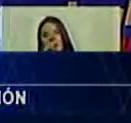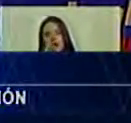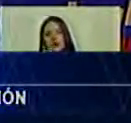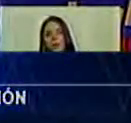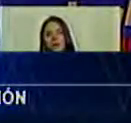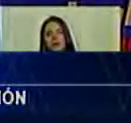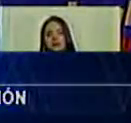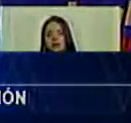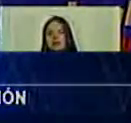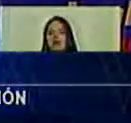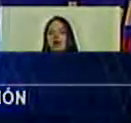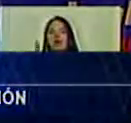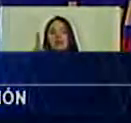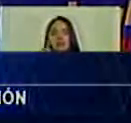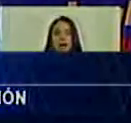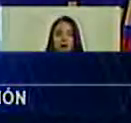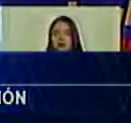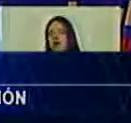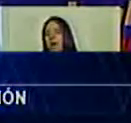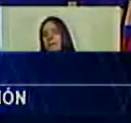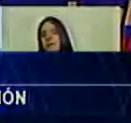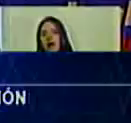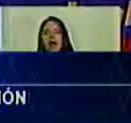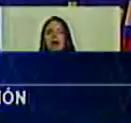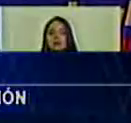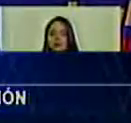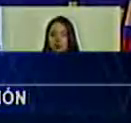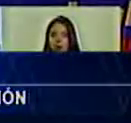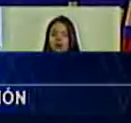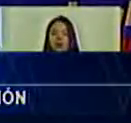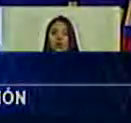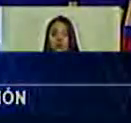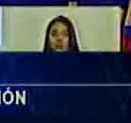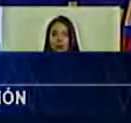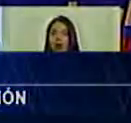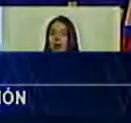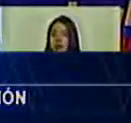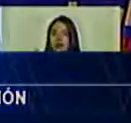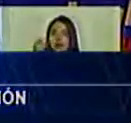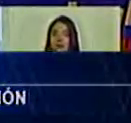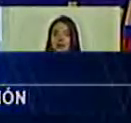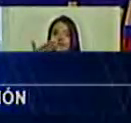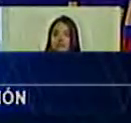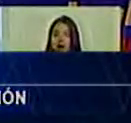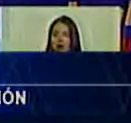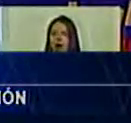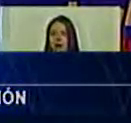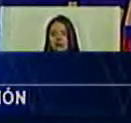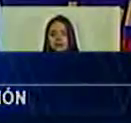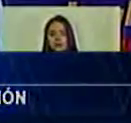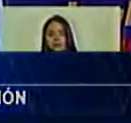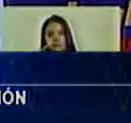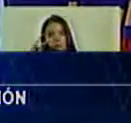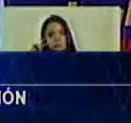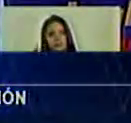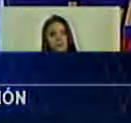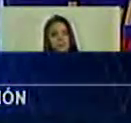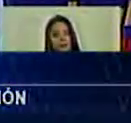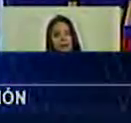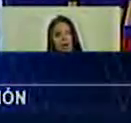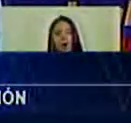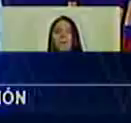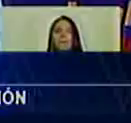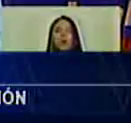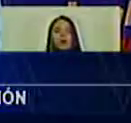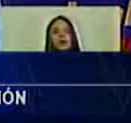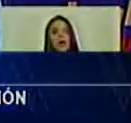refiero a Táchira, a Mérida, a Anzoátegui y a Nueva Esparta, se inscribieron con tarjetas prestadas porque los